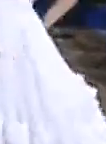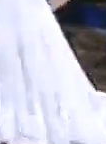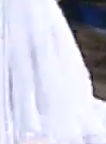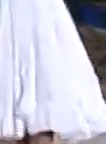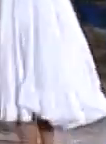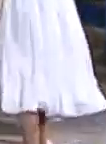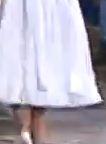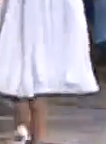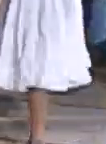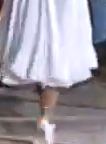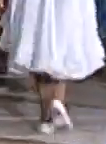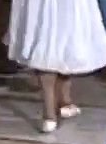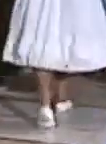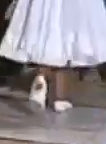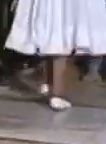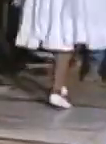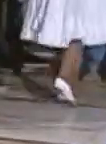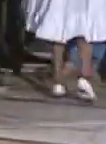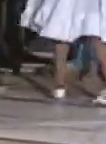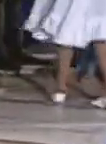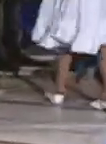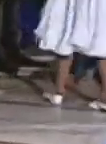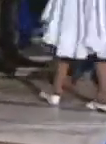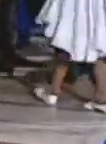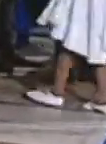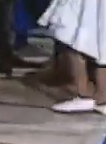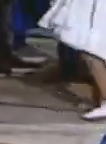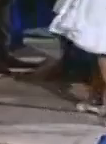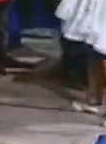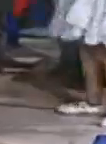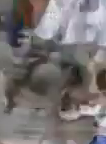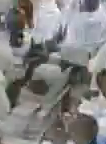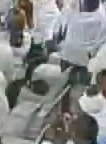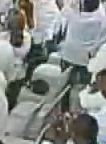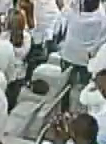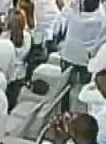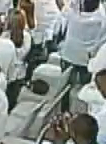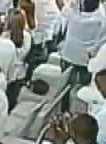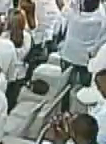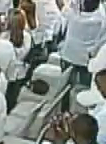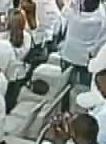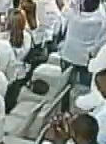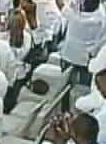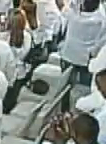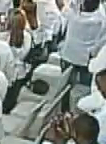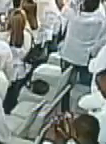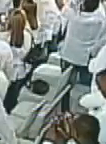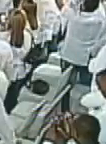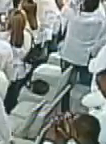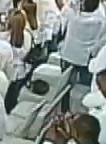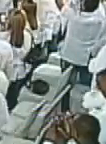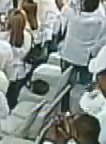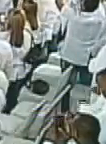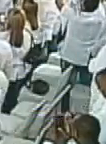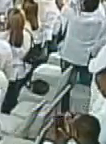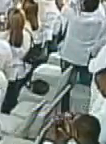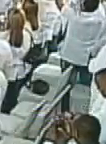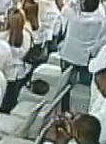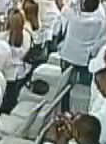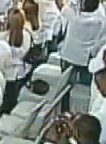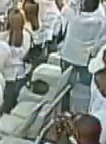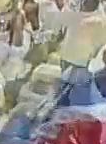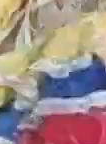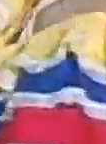destacábamos. Desde el año 2003 comprendió la creación de consultorios populares en comunidades excluidas hasta